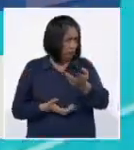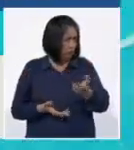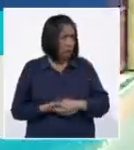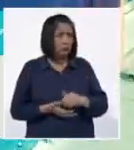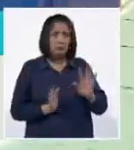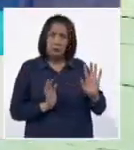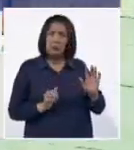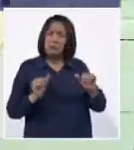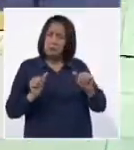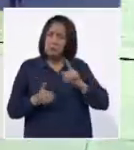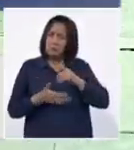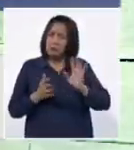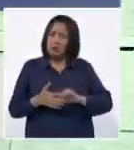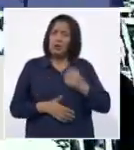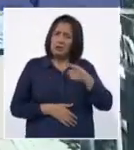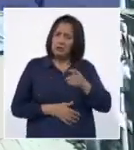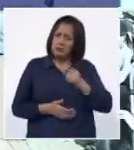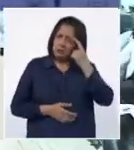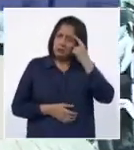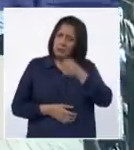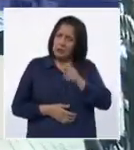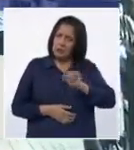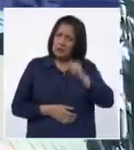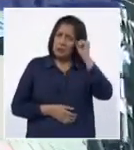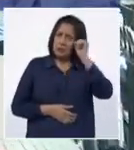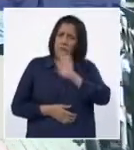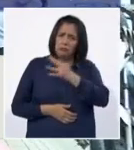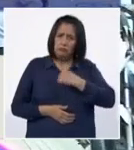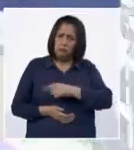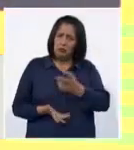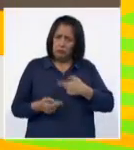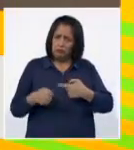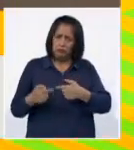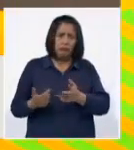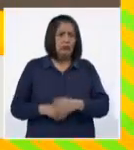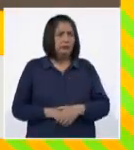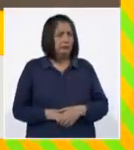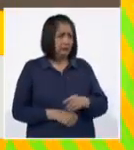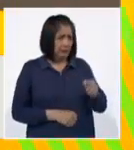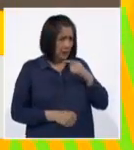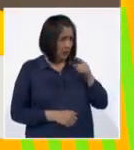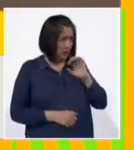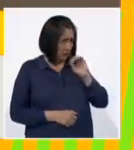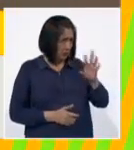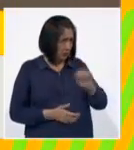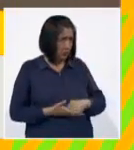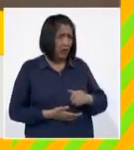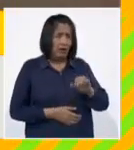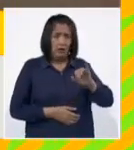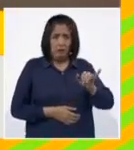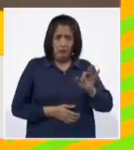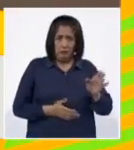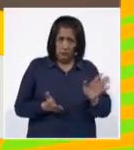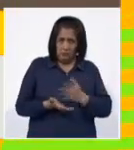por lo que no duda en pelear por lo que ella considera los derechos de sus hijos. Ha salido a referir que el señor